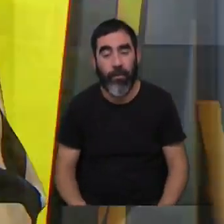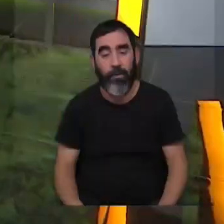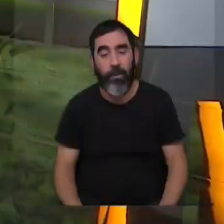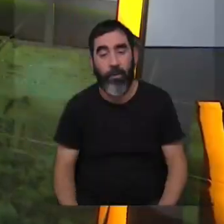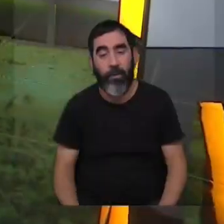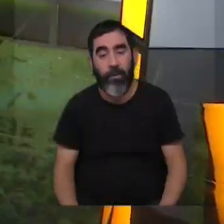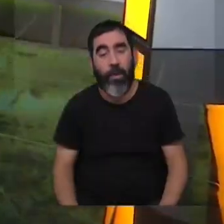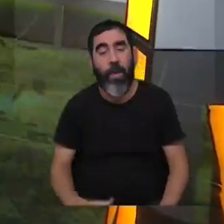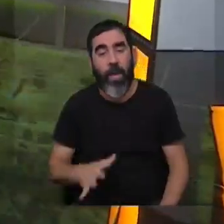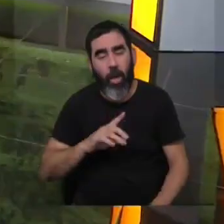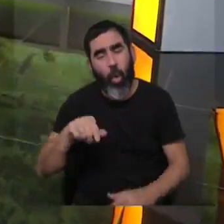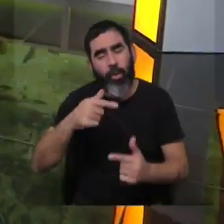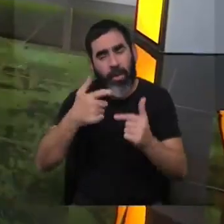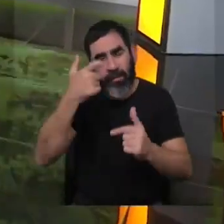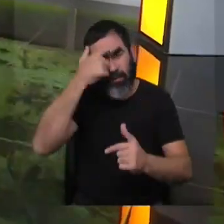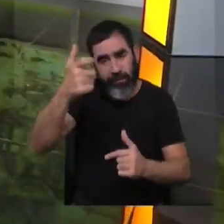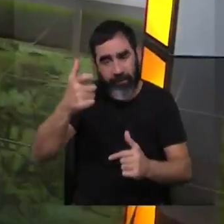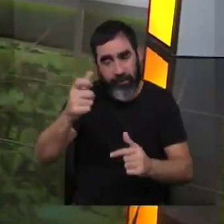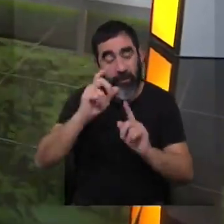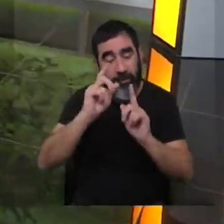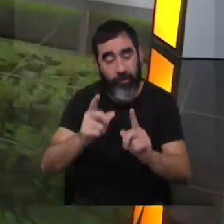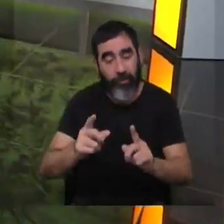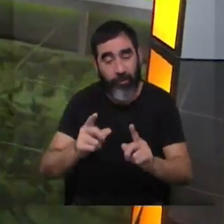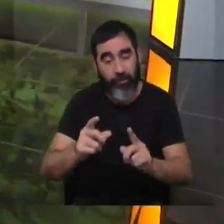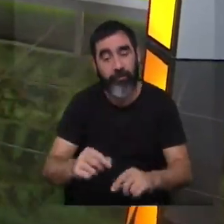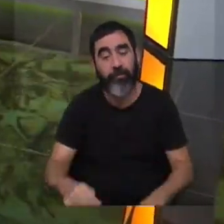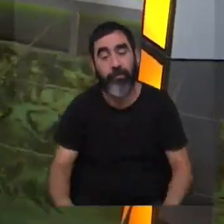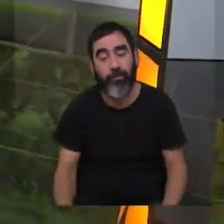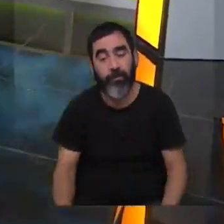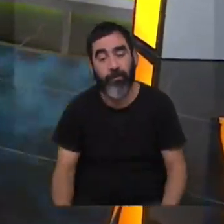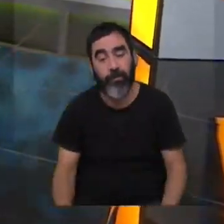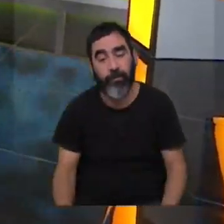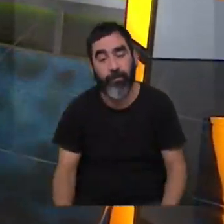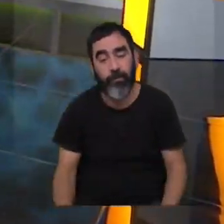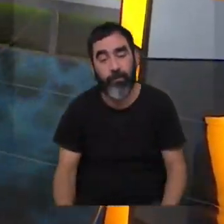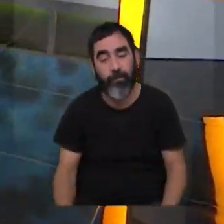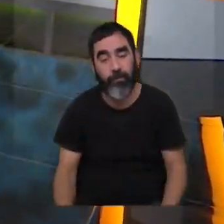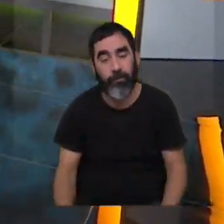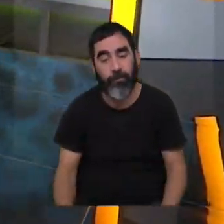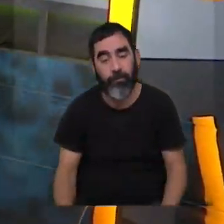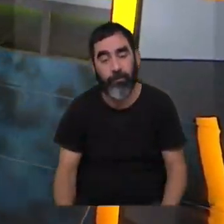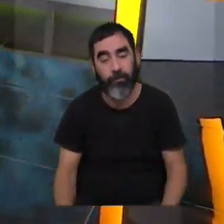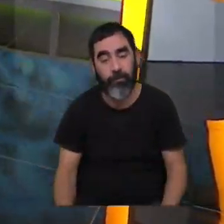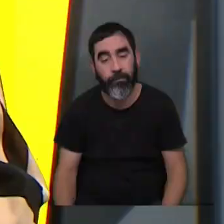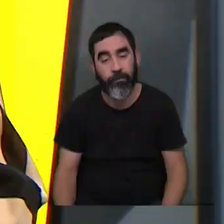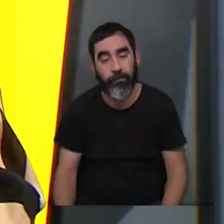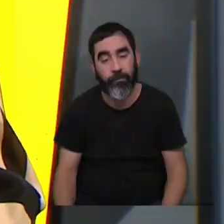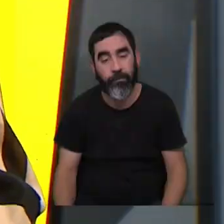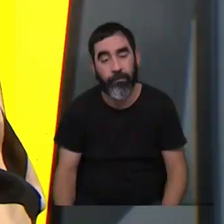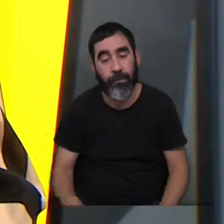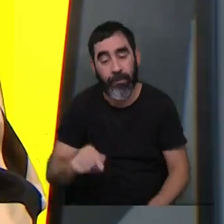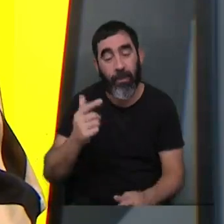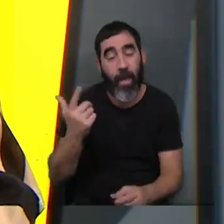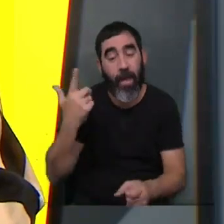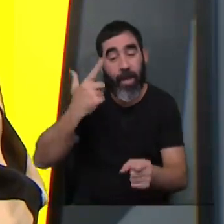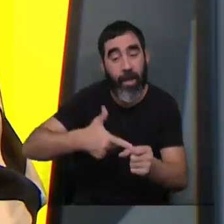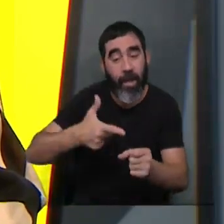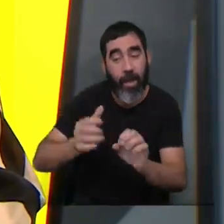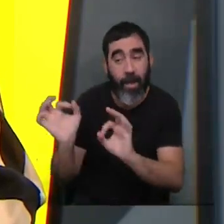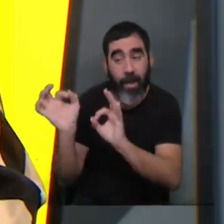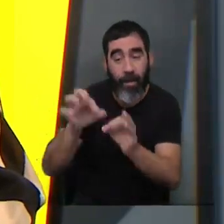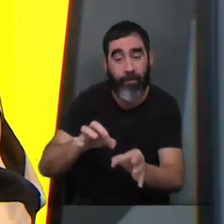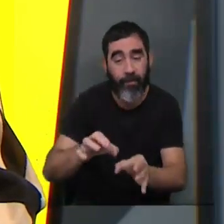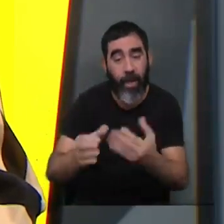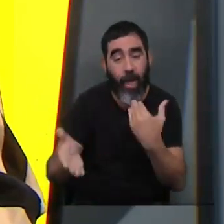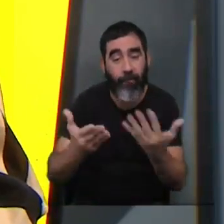dar. Pero hay muchas otras ciencias que intervienen en la llegada de ese hidrocarburo a la estación de servicio y que